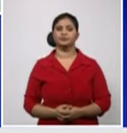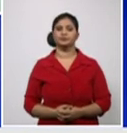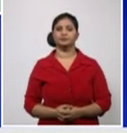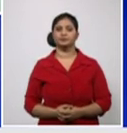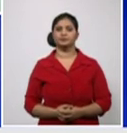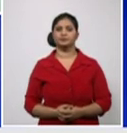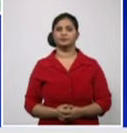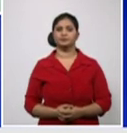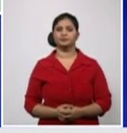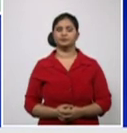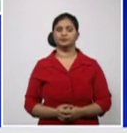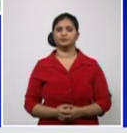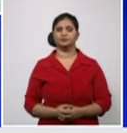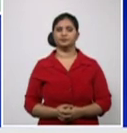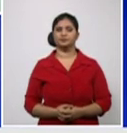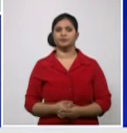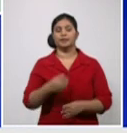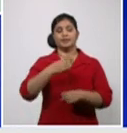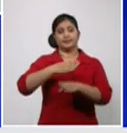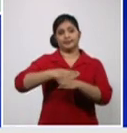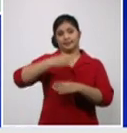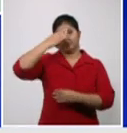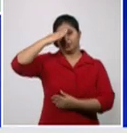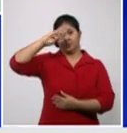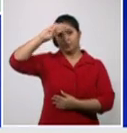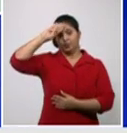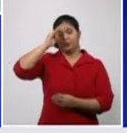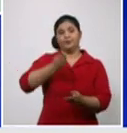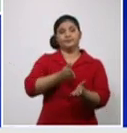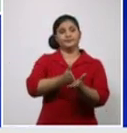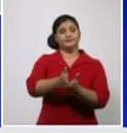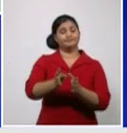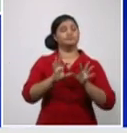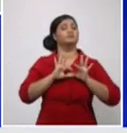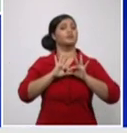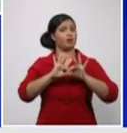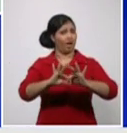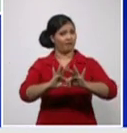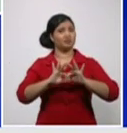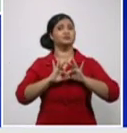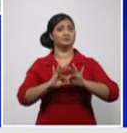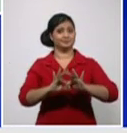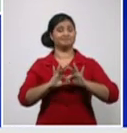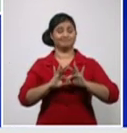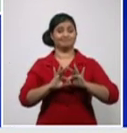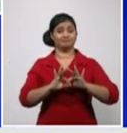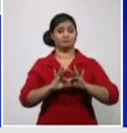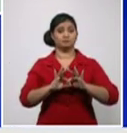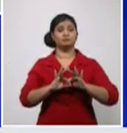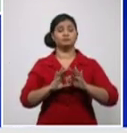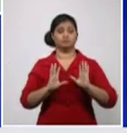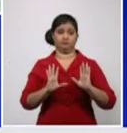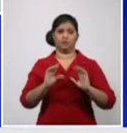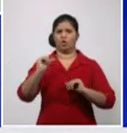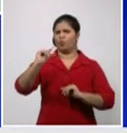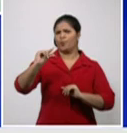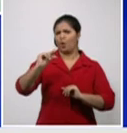Cuba, todavía con una cifra elevada de casos autóctonos, aunque inferior a días